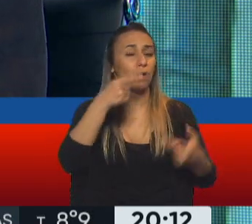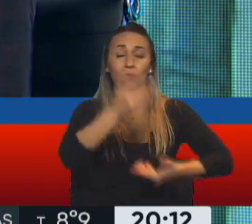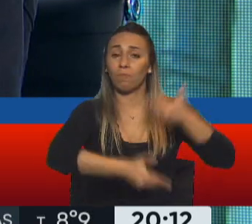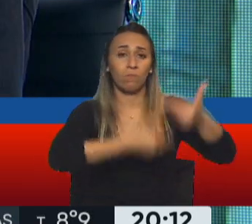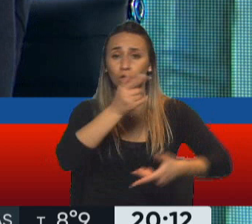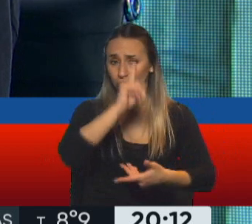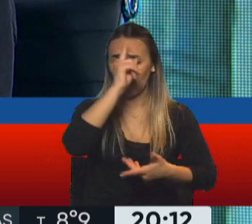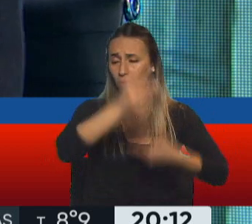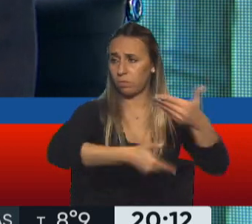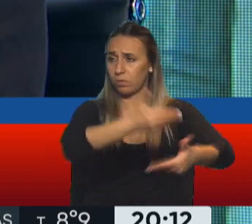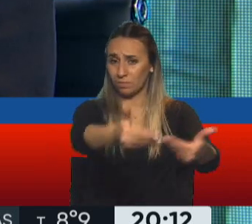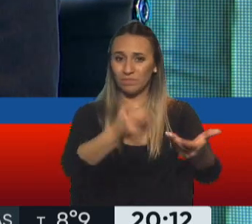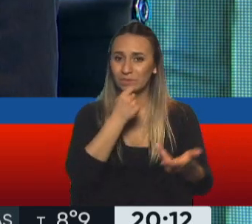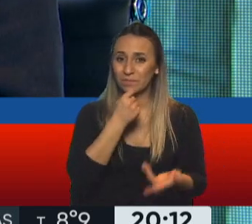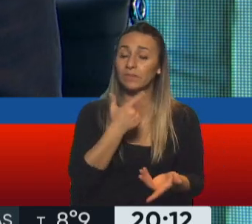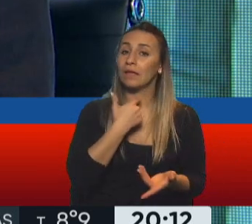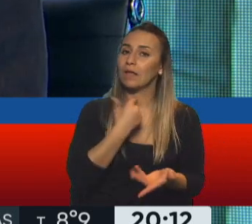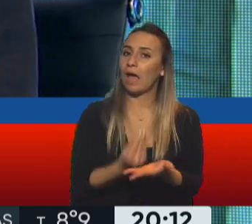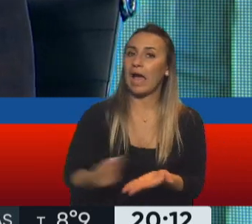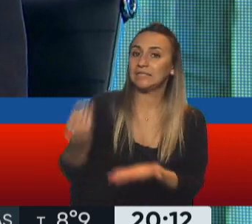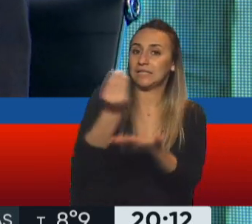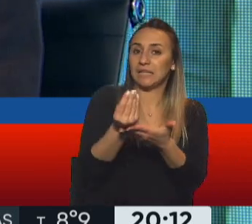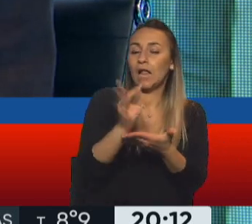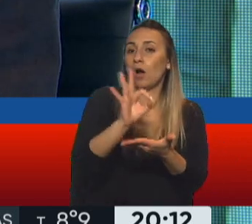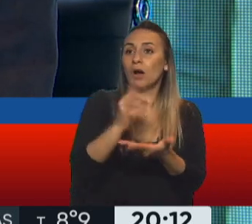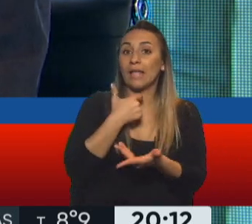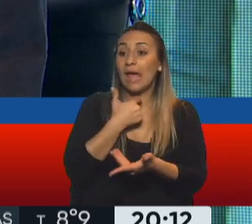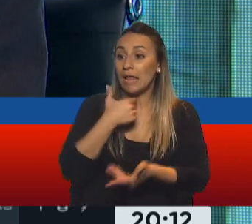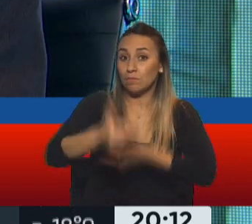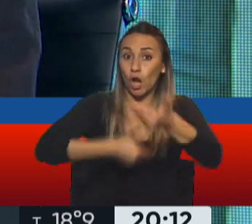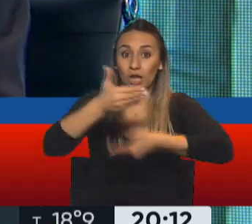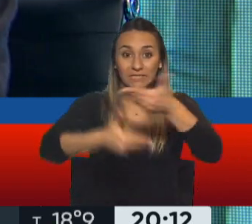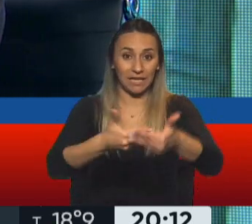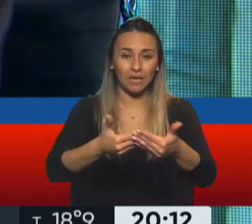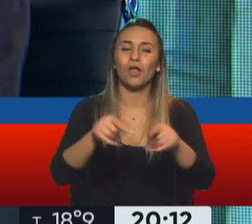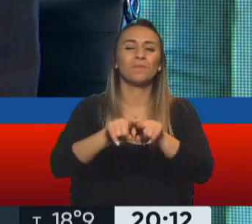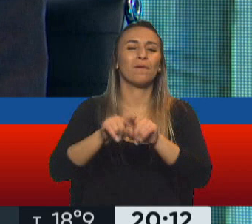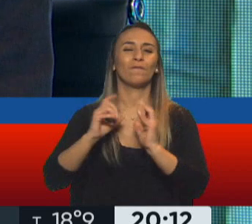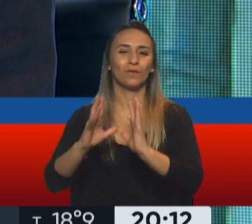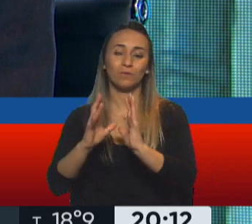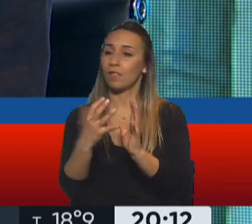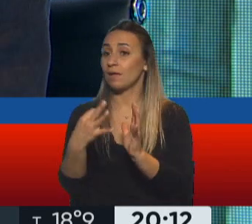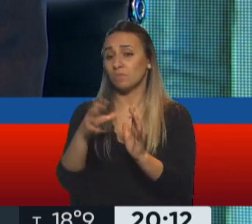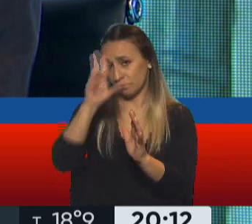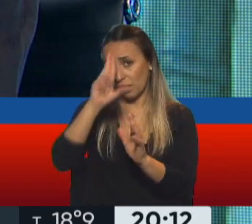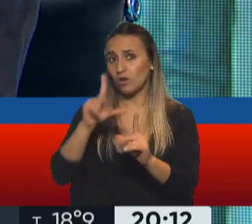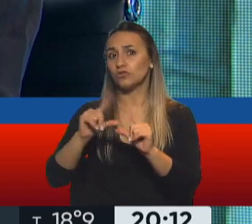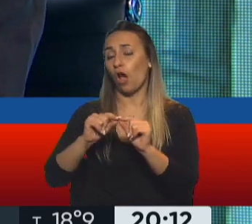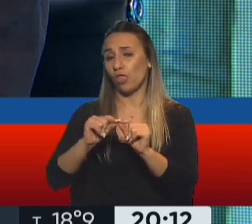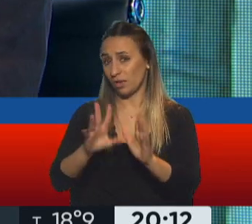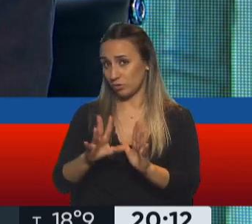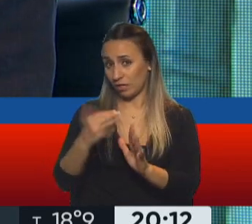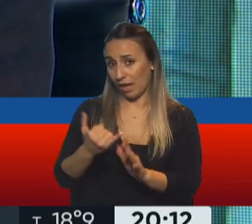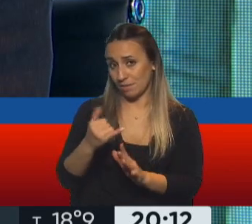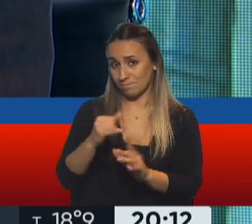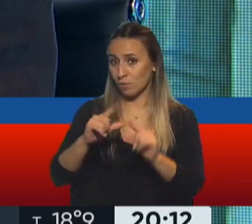que si vos querés ascender, si vos querés progresar, hay, como dicen en el fútbol, algunos códigos que hay que respetar. Que eso se impone sobre